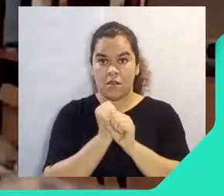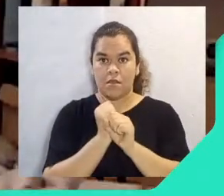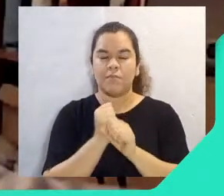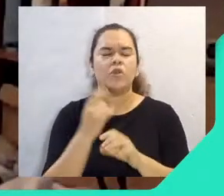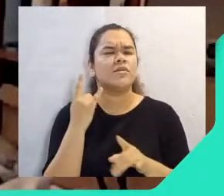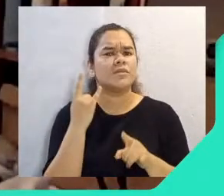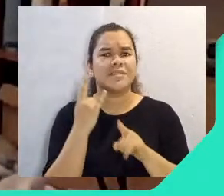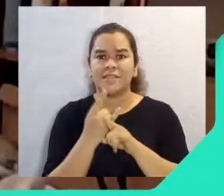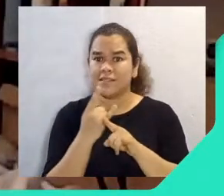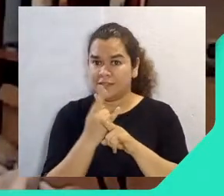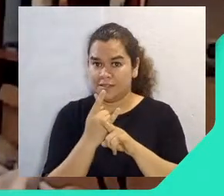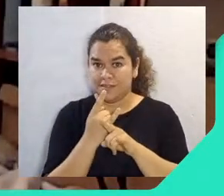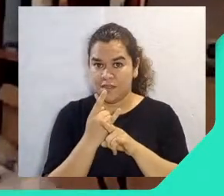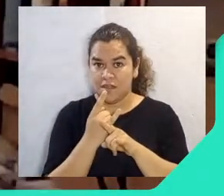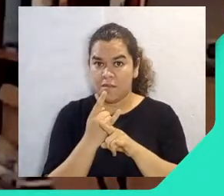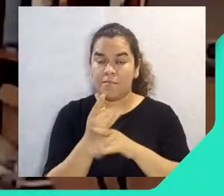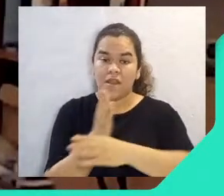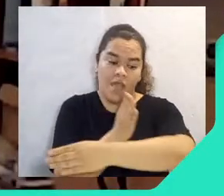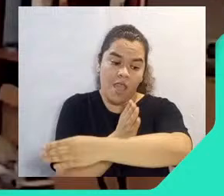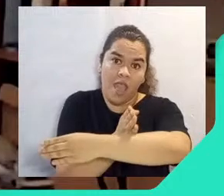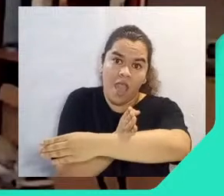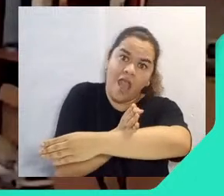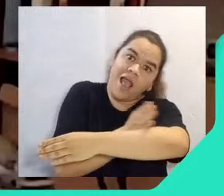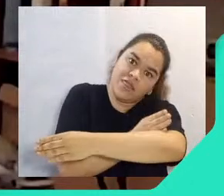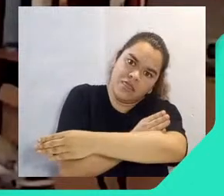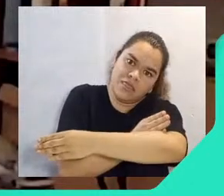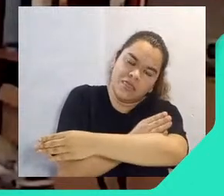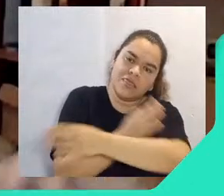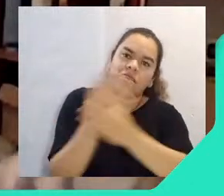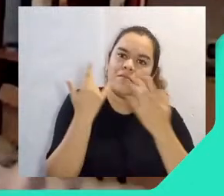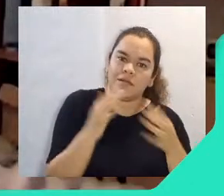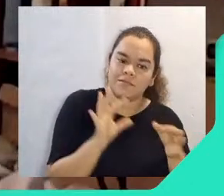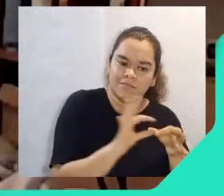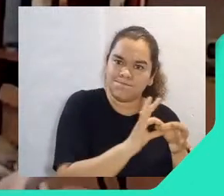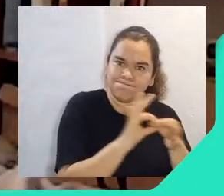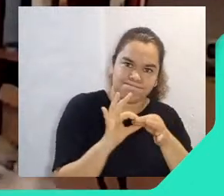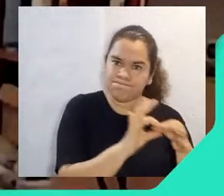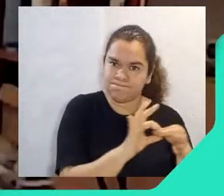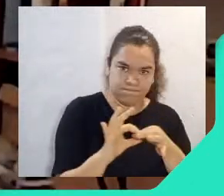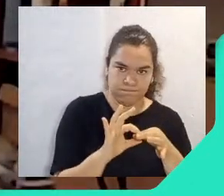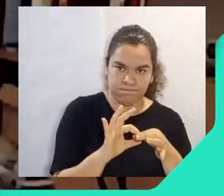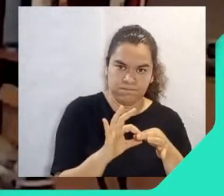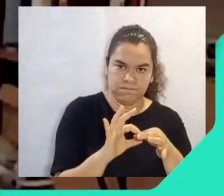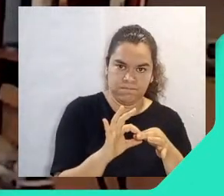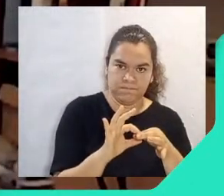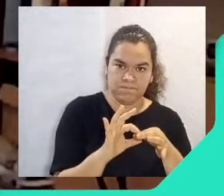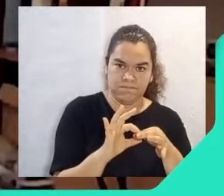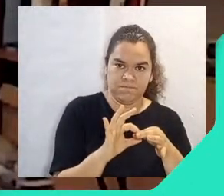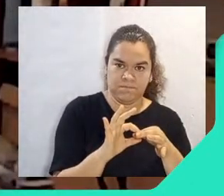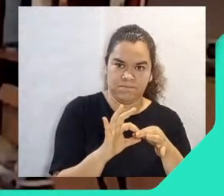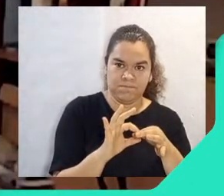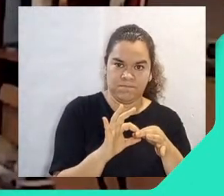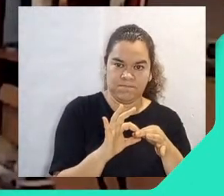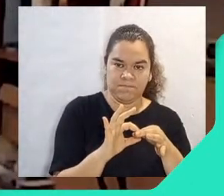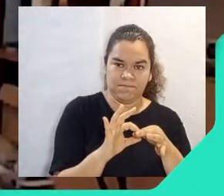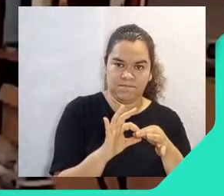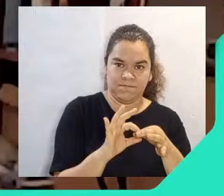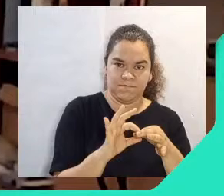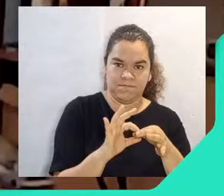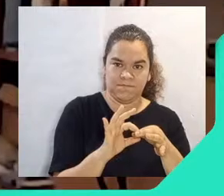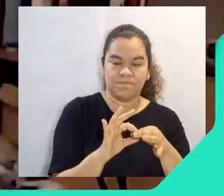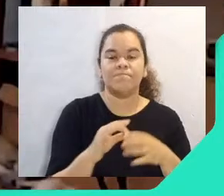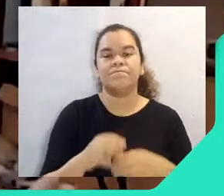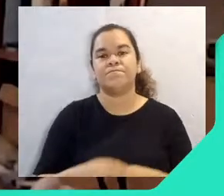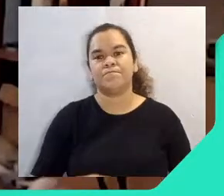sustento de aquellas materias profesionalizantes que van a abrir el abanico, digamos,